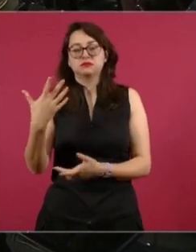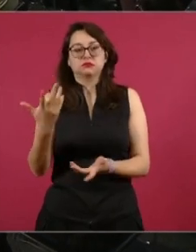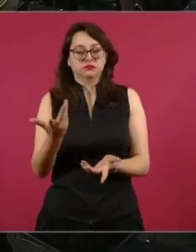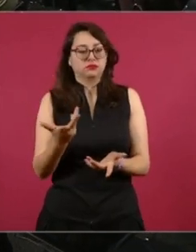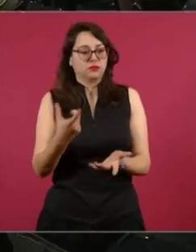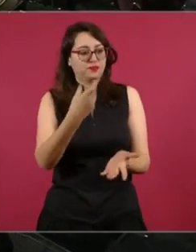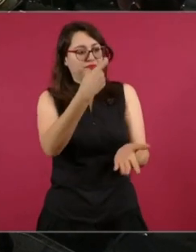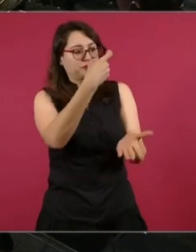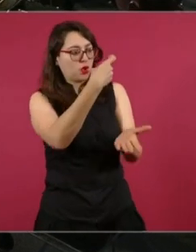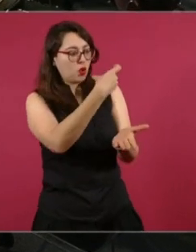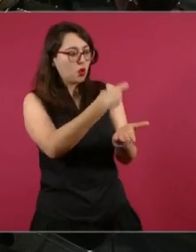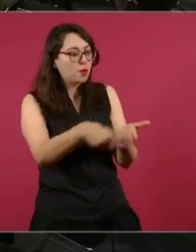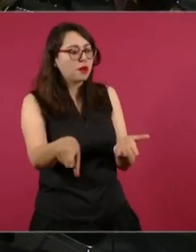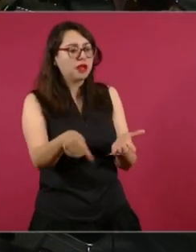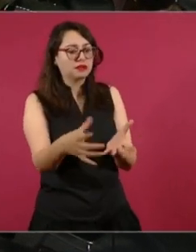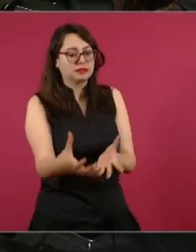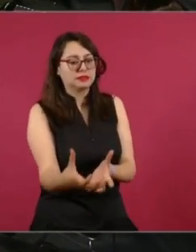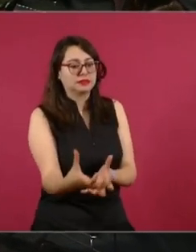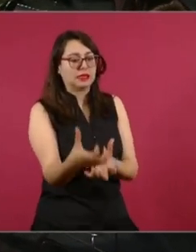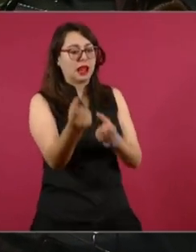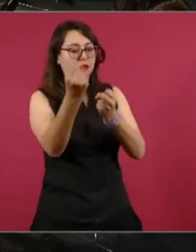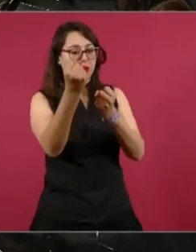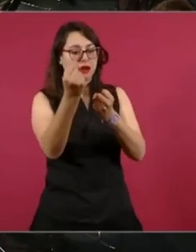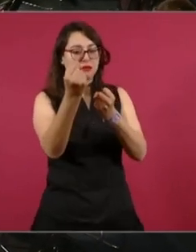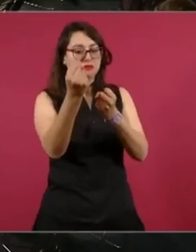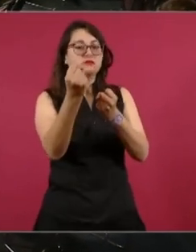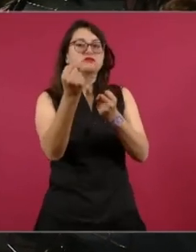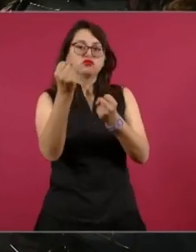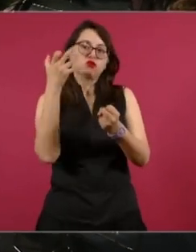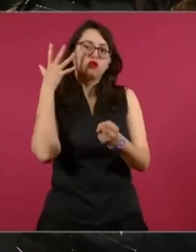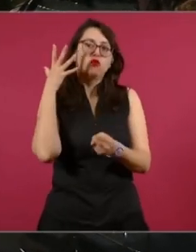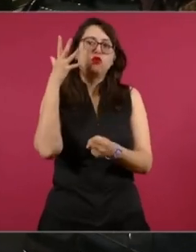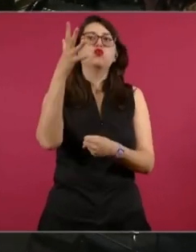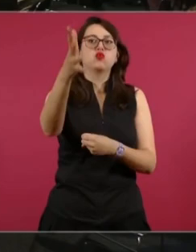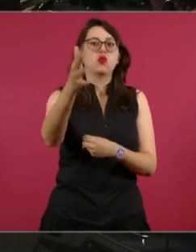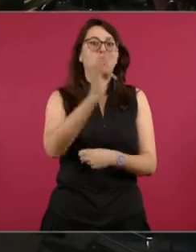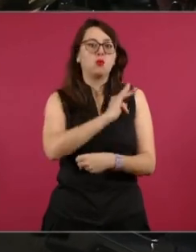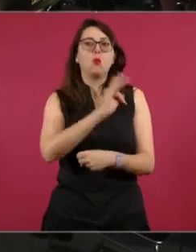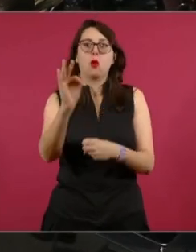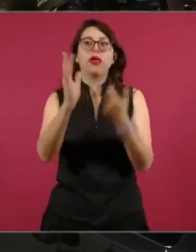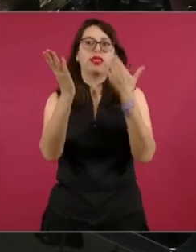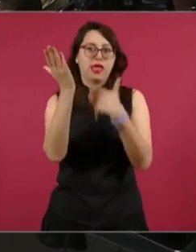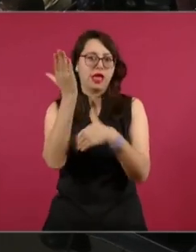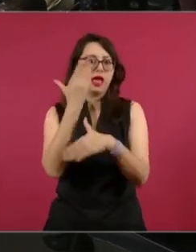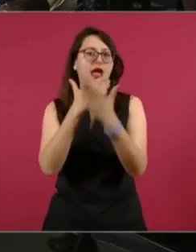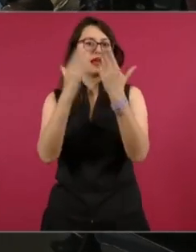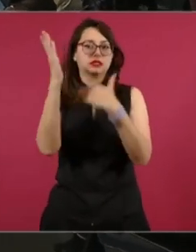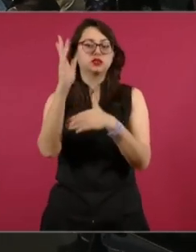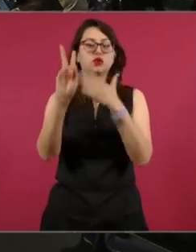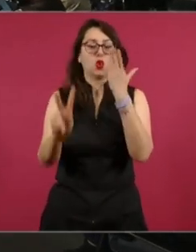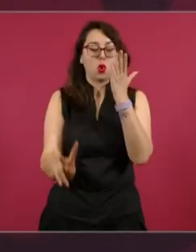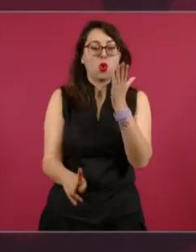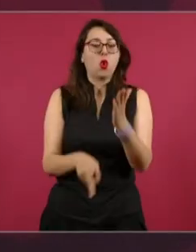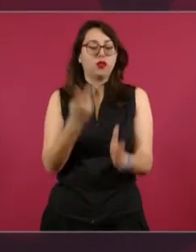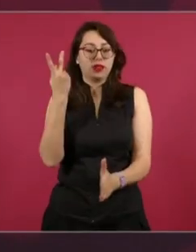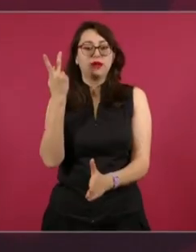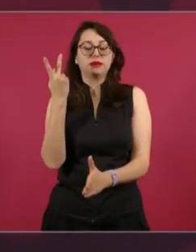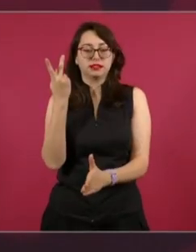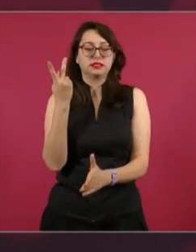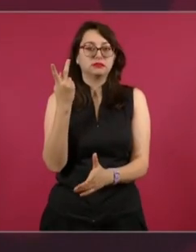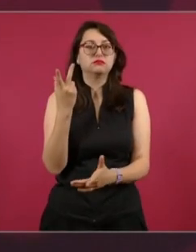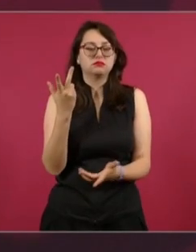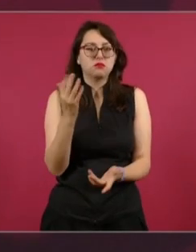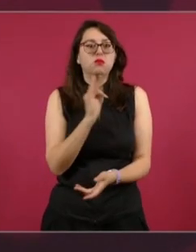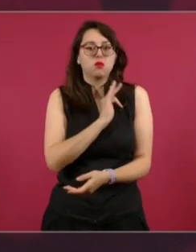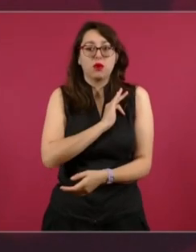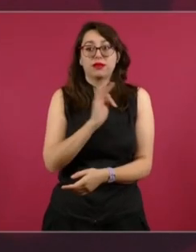que además sí tiene futuro, además que hay que invertir, tiene futuro por el